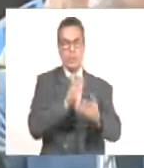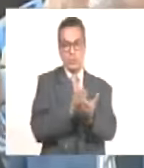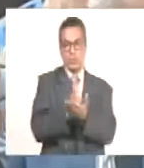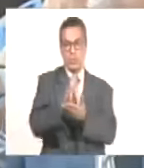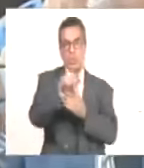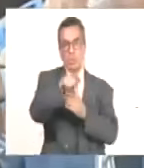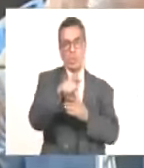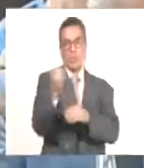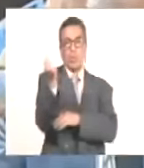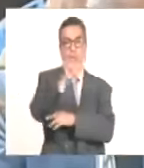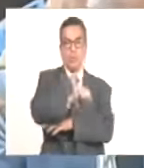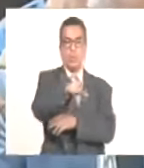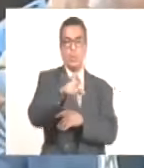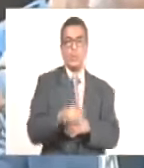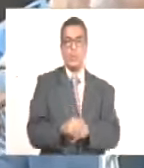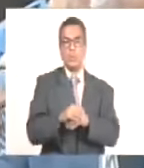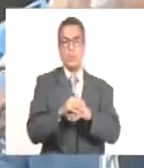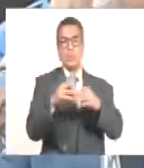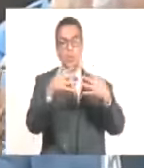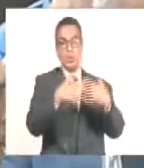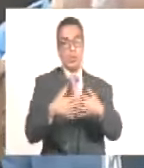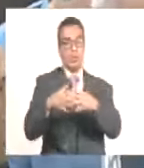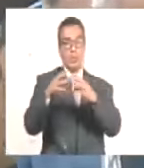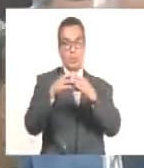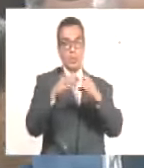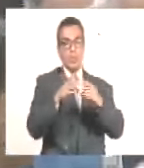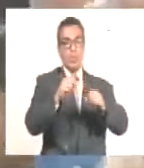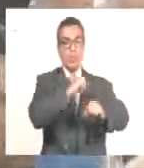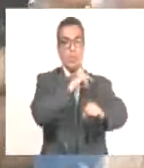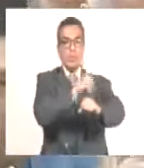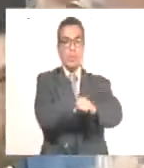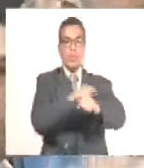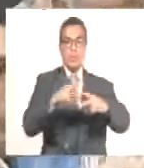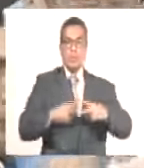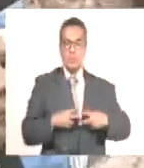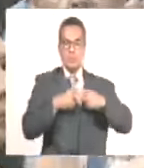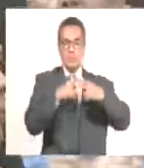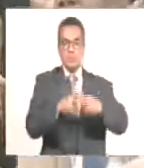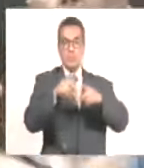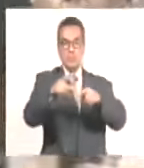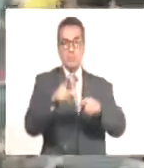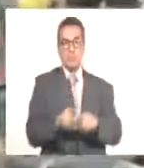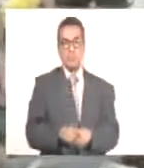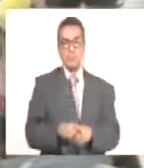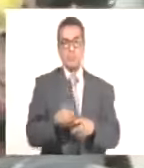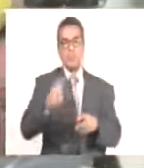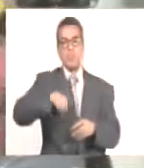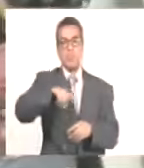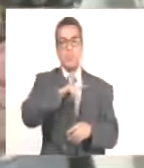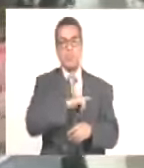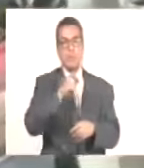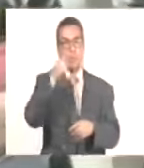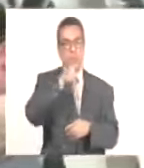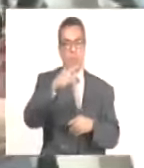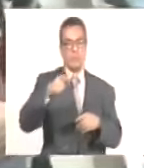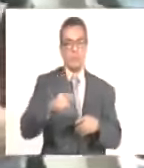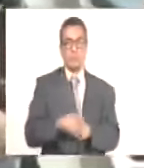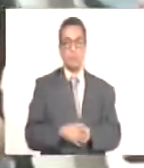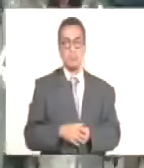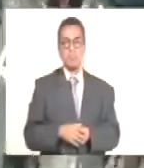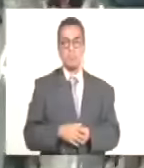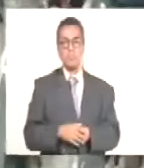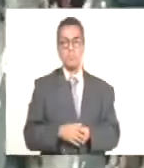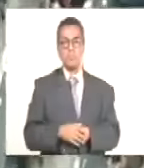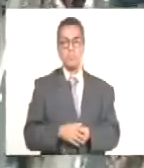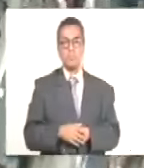seguimos venciendo a imperios poderosos con la voluntad y el denodo de nuestro pueblo. Y